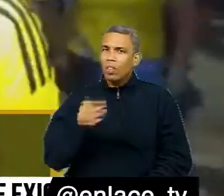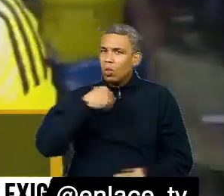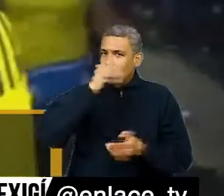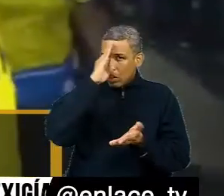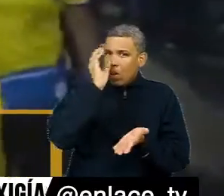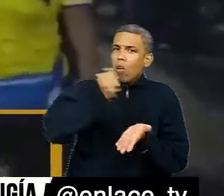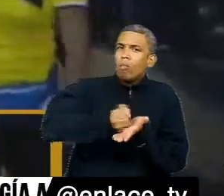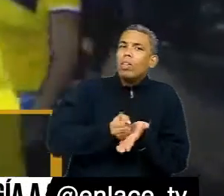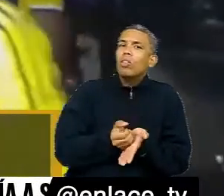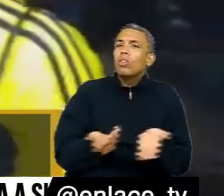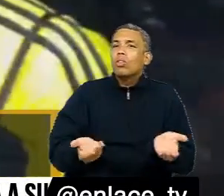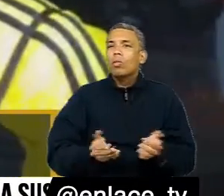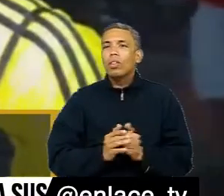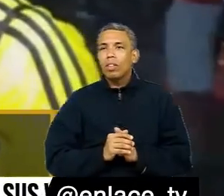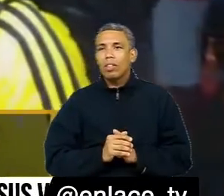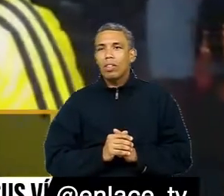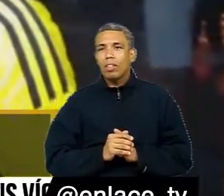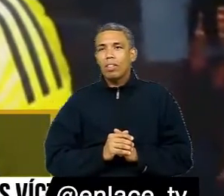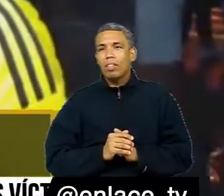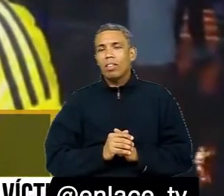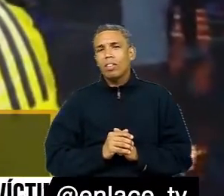pareció?